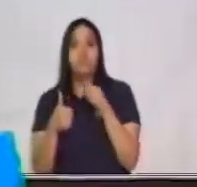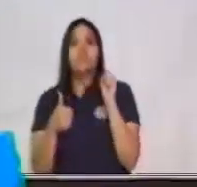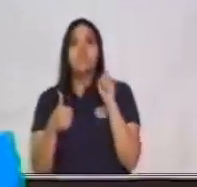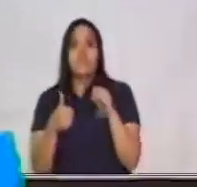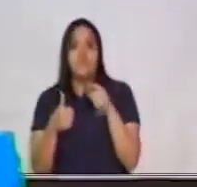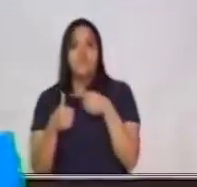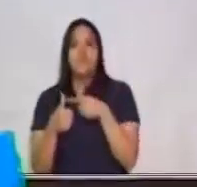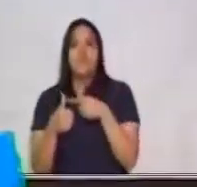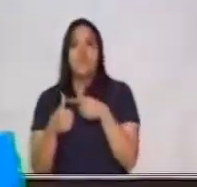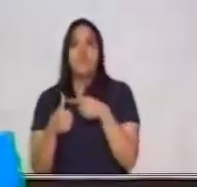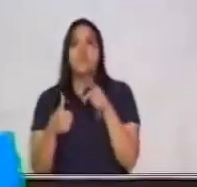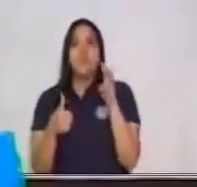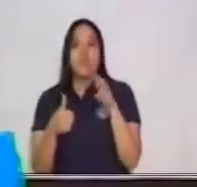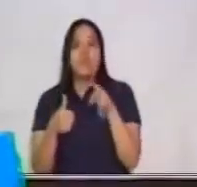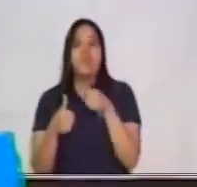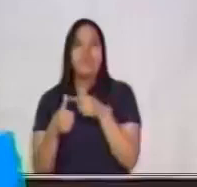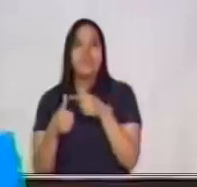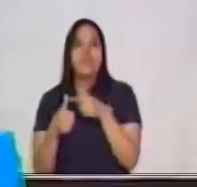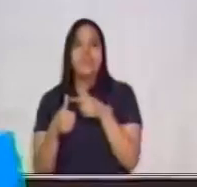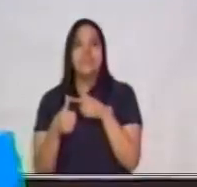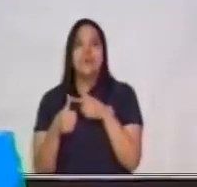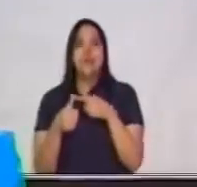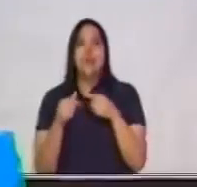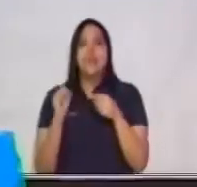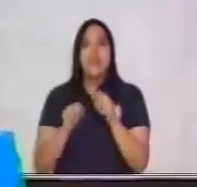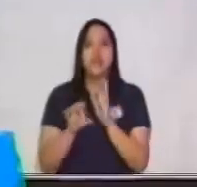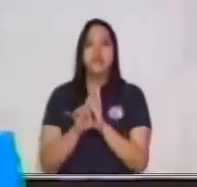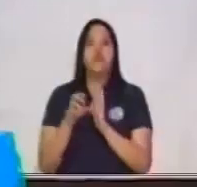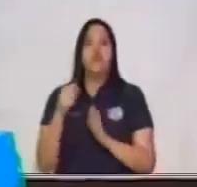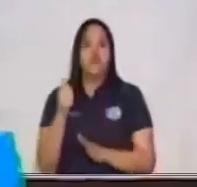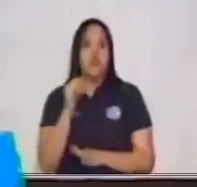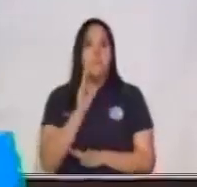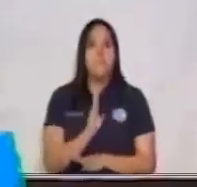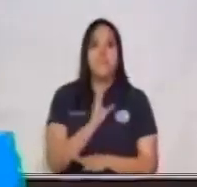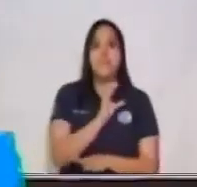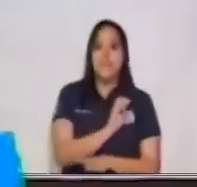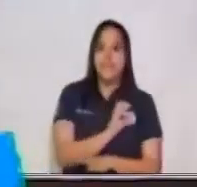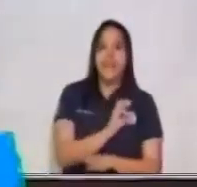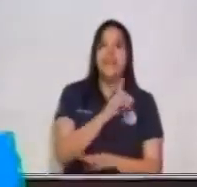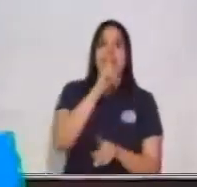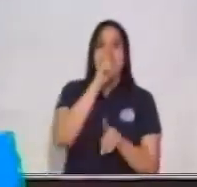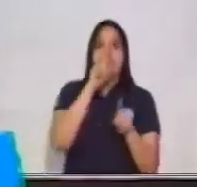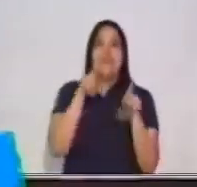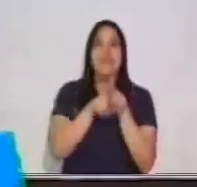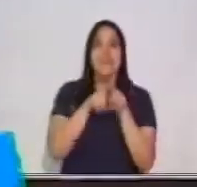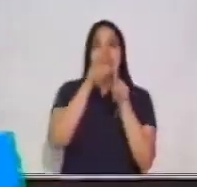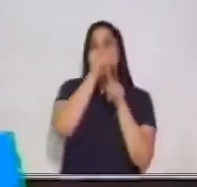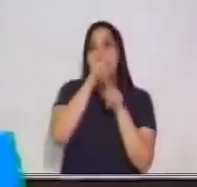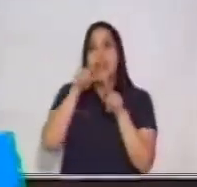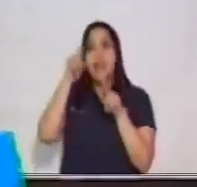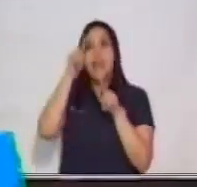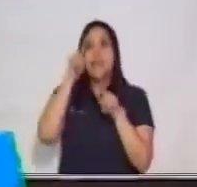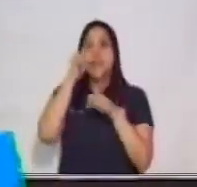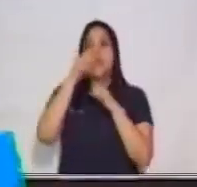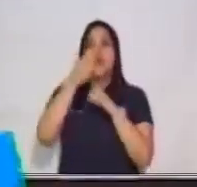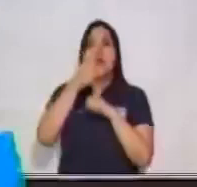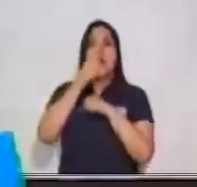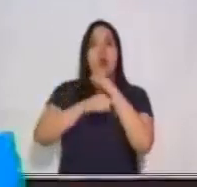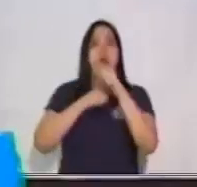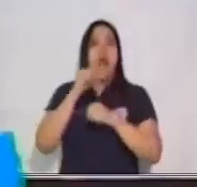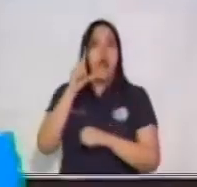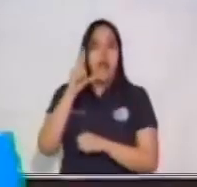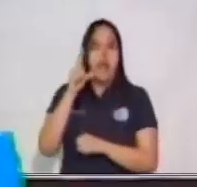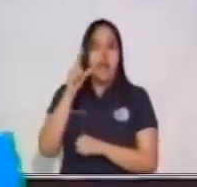necesitamos conocer los dos lados, B y C, y el ángulo alfa.